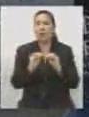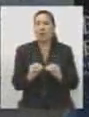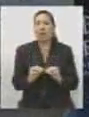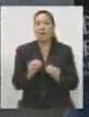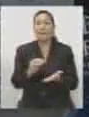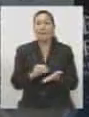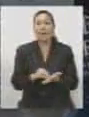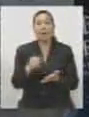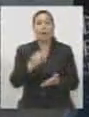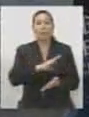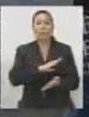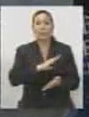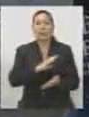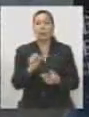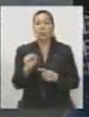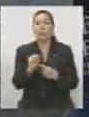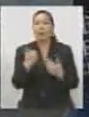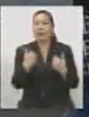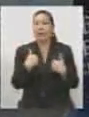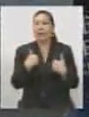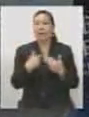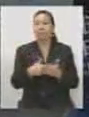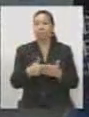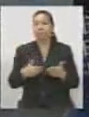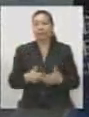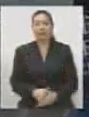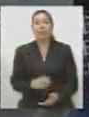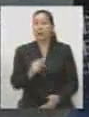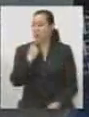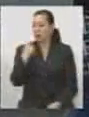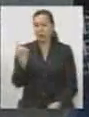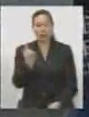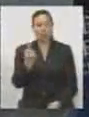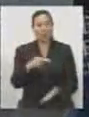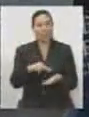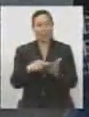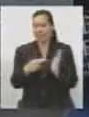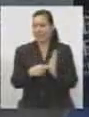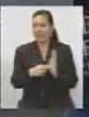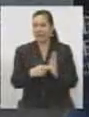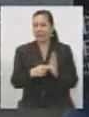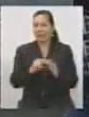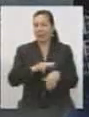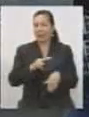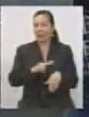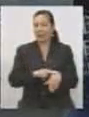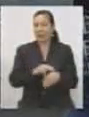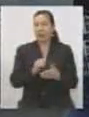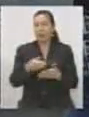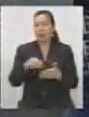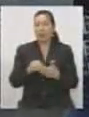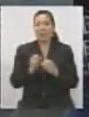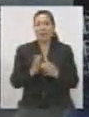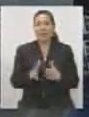de inmediato como fiscal suprema, debe ser desestimada, no solo porque ello significaría desnaturalizar los alcances y el contenido